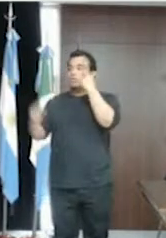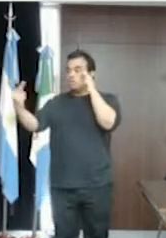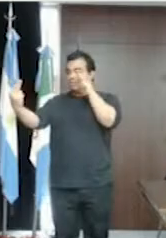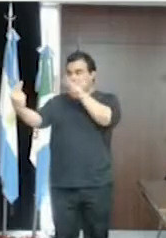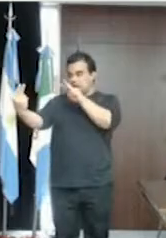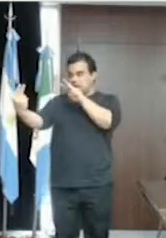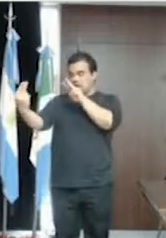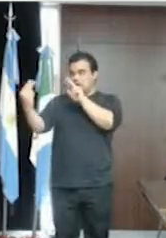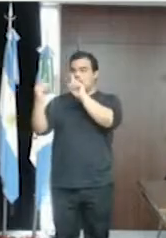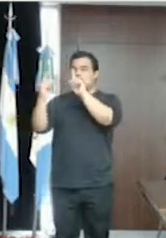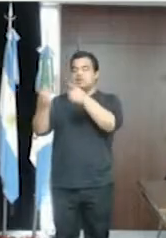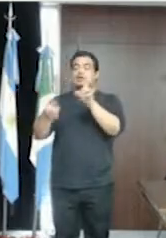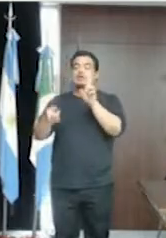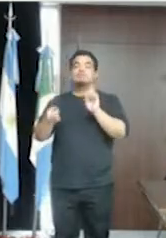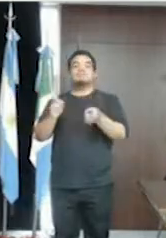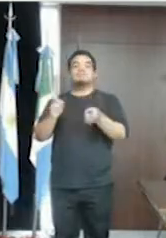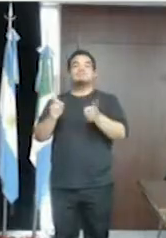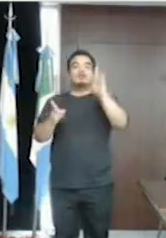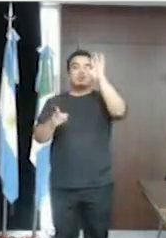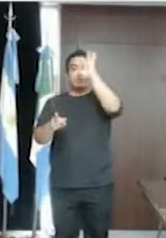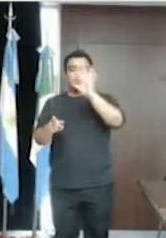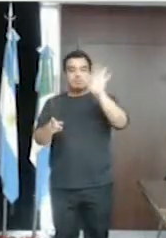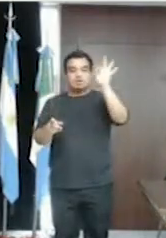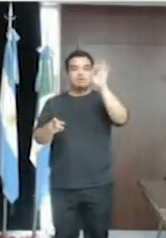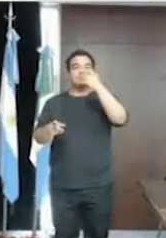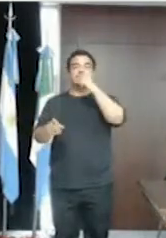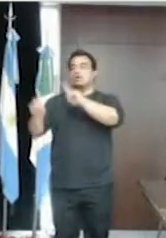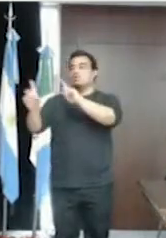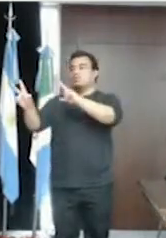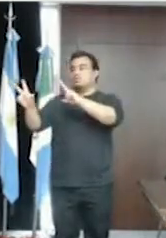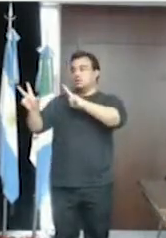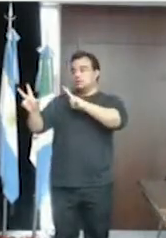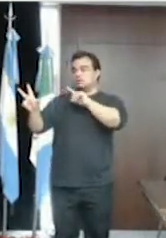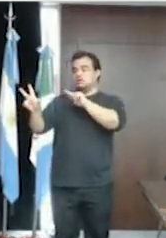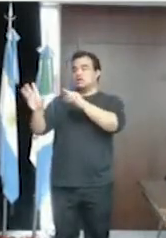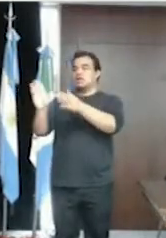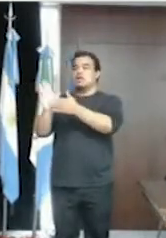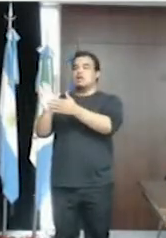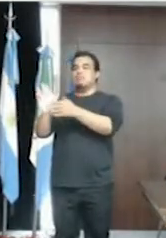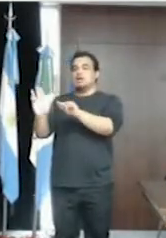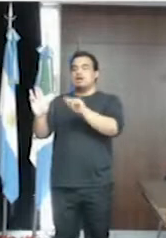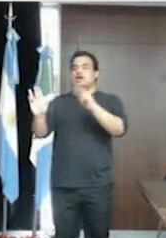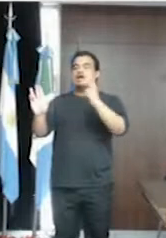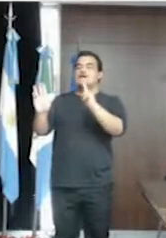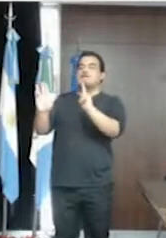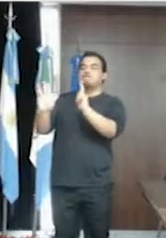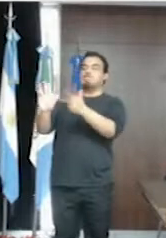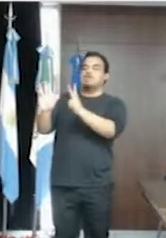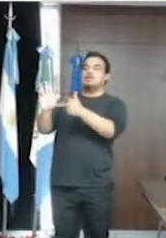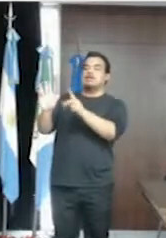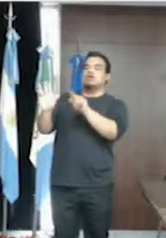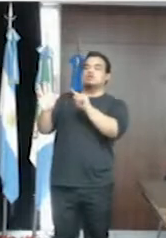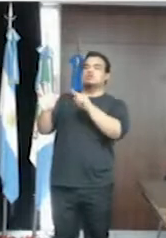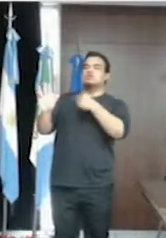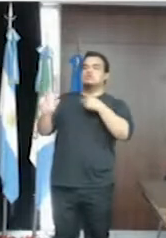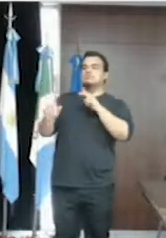la ambigüedad. A veces me decían, ay, sácame el ventilador de los pies. Estaba acostado. Y digo, ¿qué ventilador en los pies? No tenía ningún